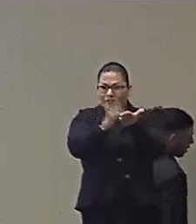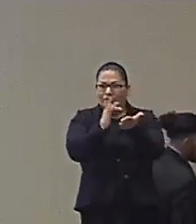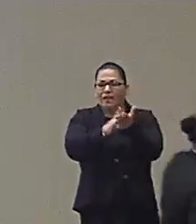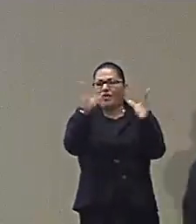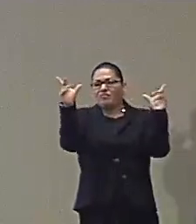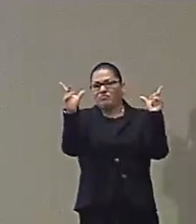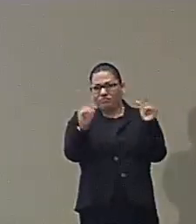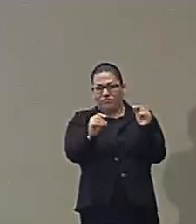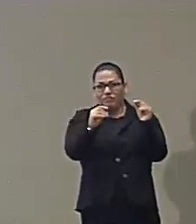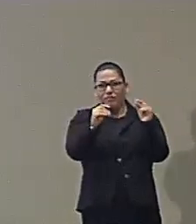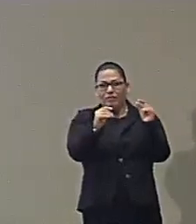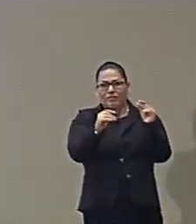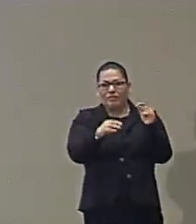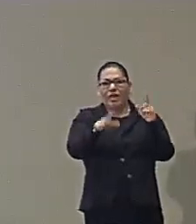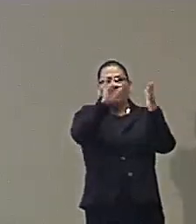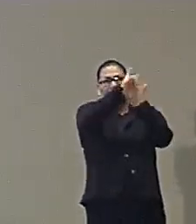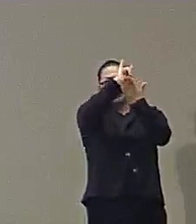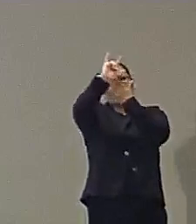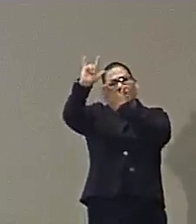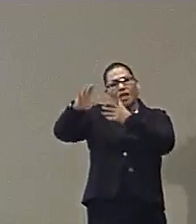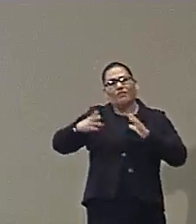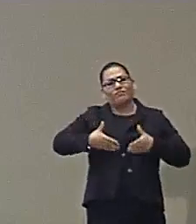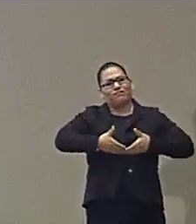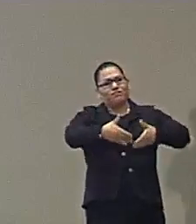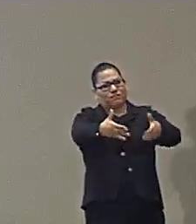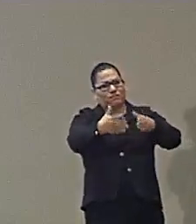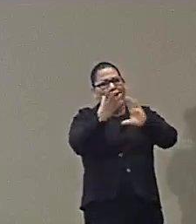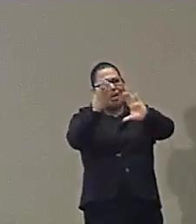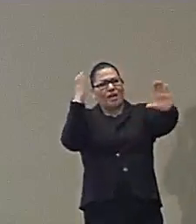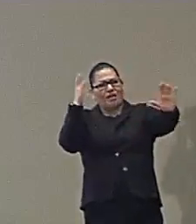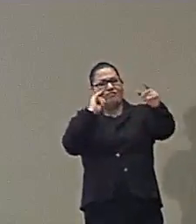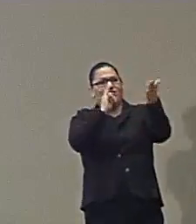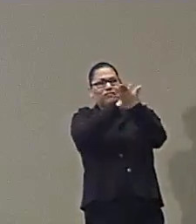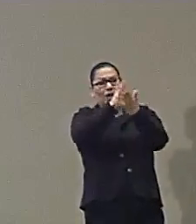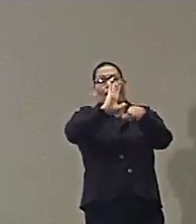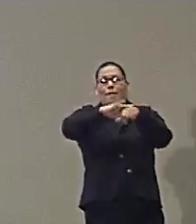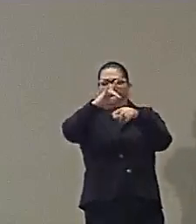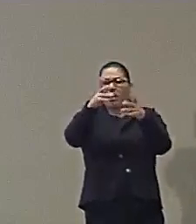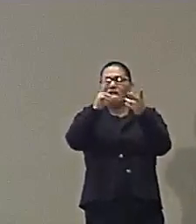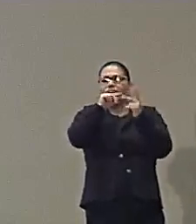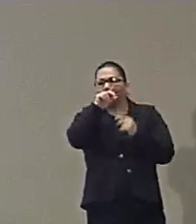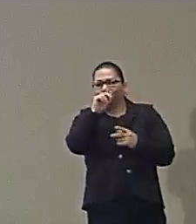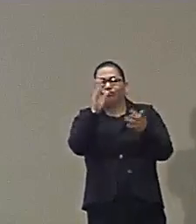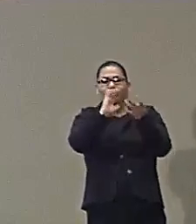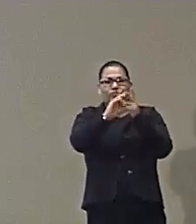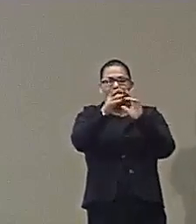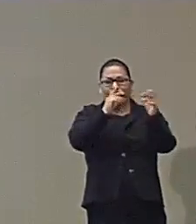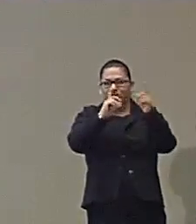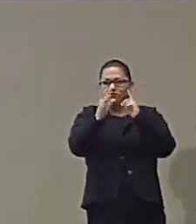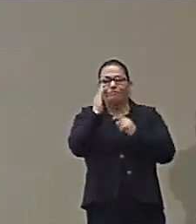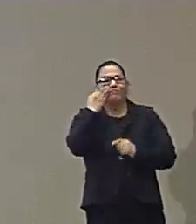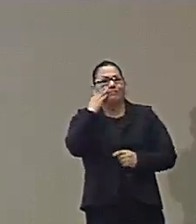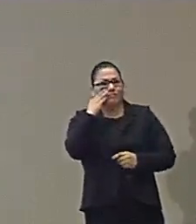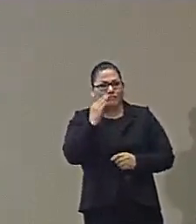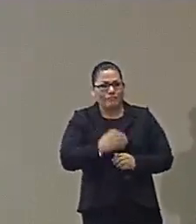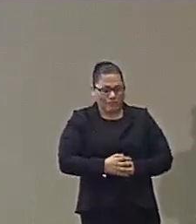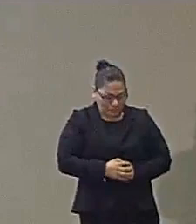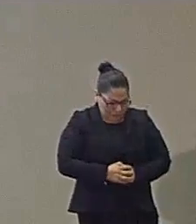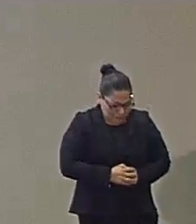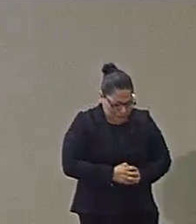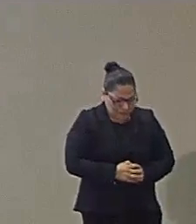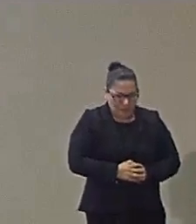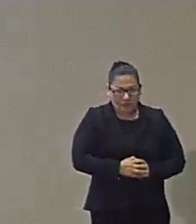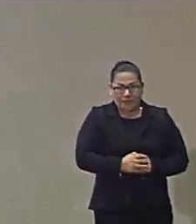ponerlo así menos carteleras en las carreteras y más tweets y conversación en facebook ese es el